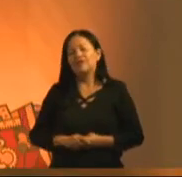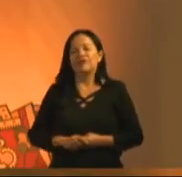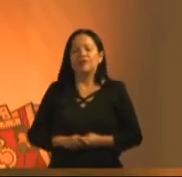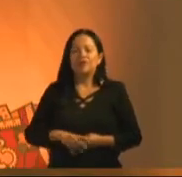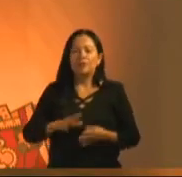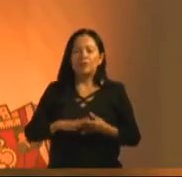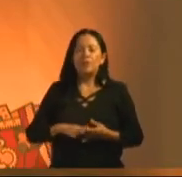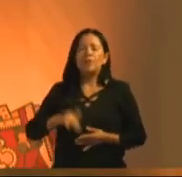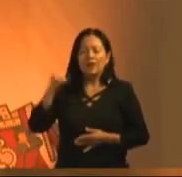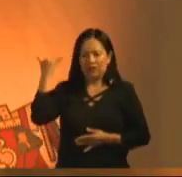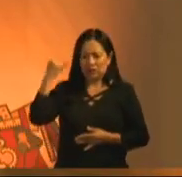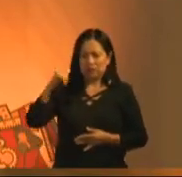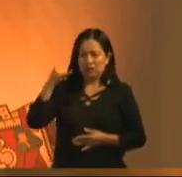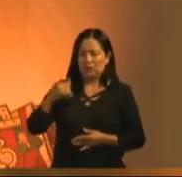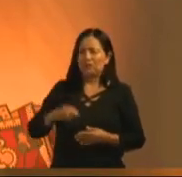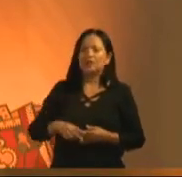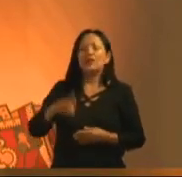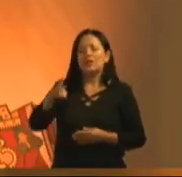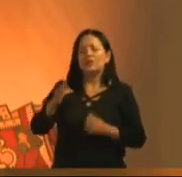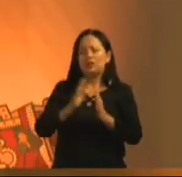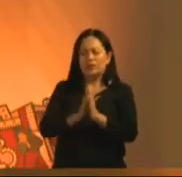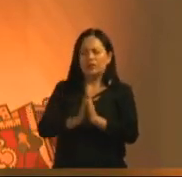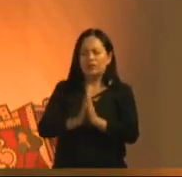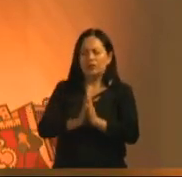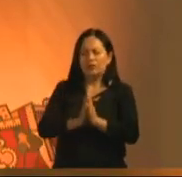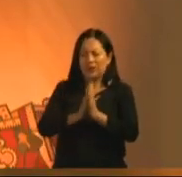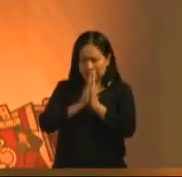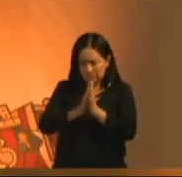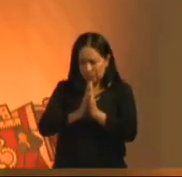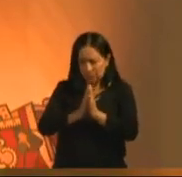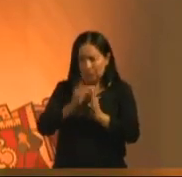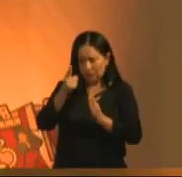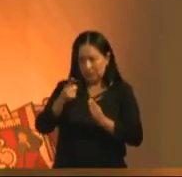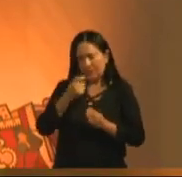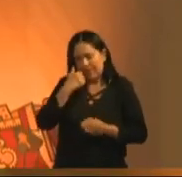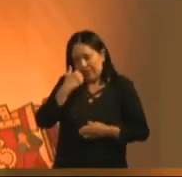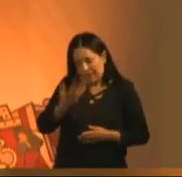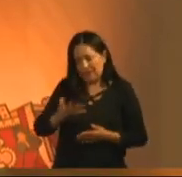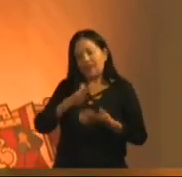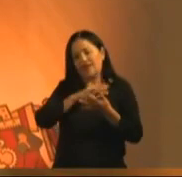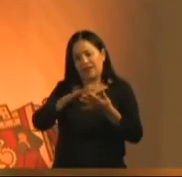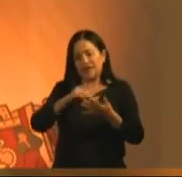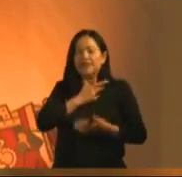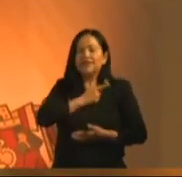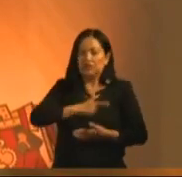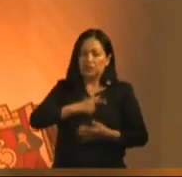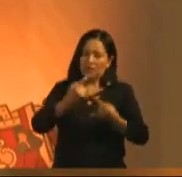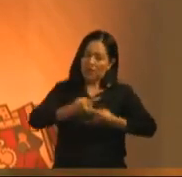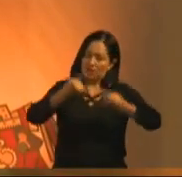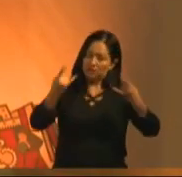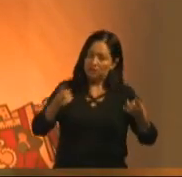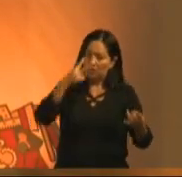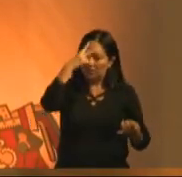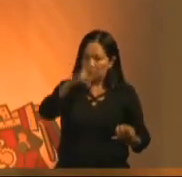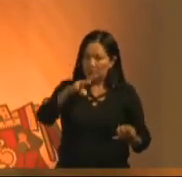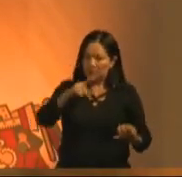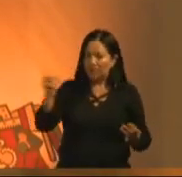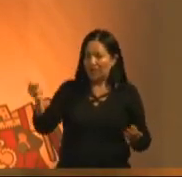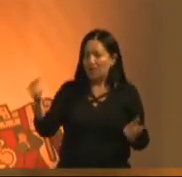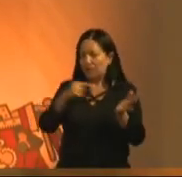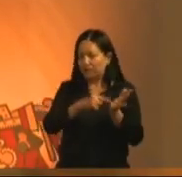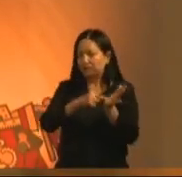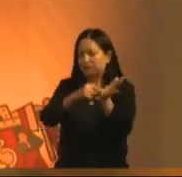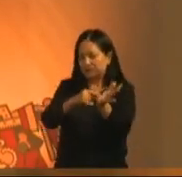su con felipe les recomiendo que si les gusta la lectura y les interesa la historia de mexico se acerquen a esta